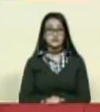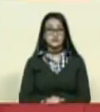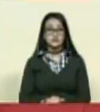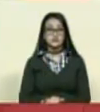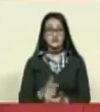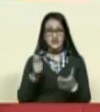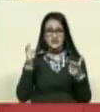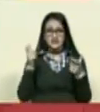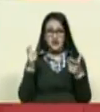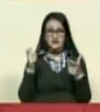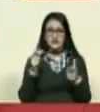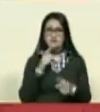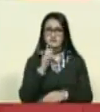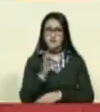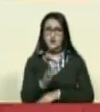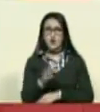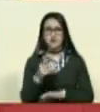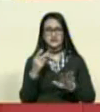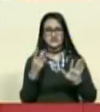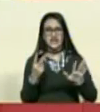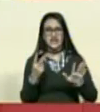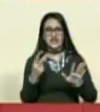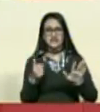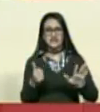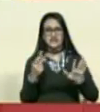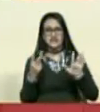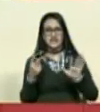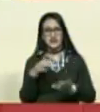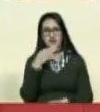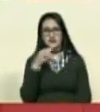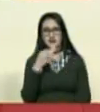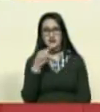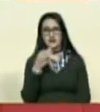Comandante Chávez nos había dado la orden, 6, 7 de la tarde, a Pedro y a mí.